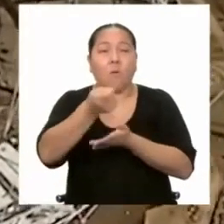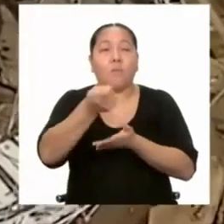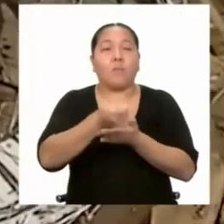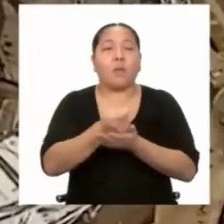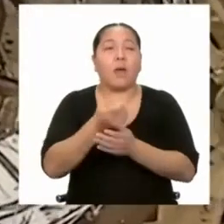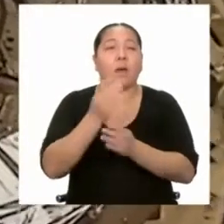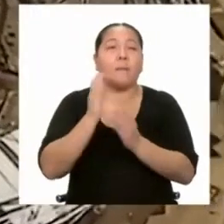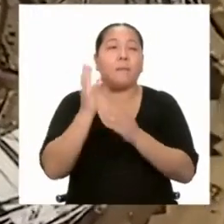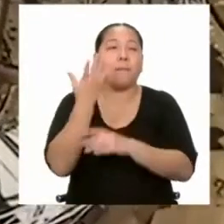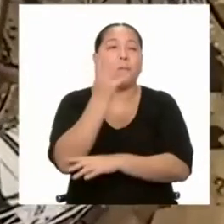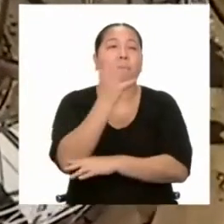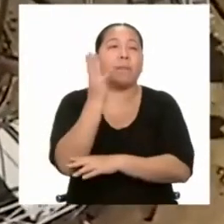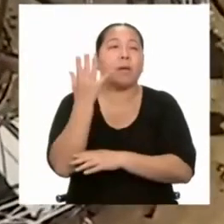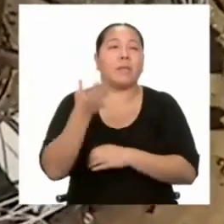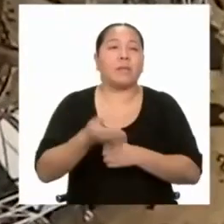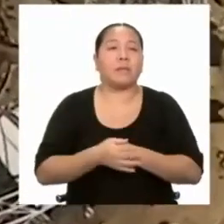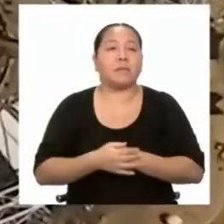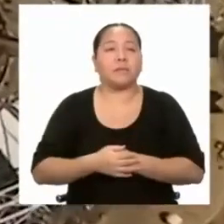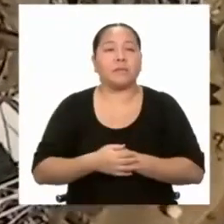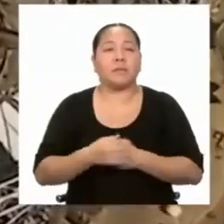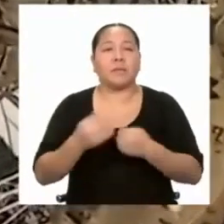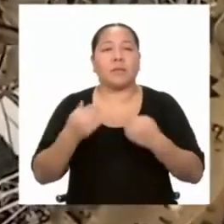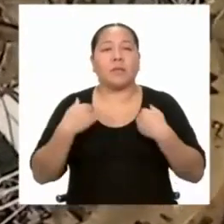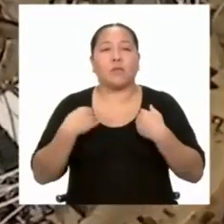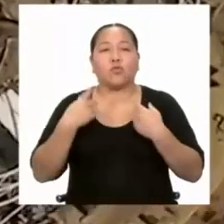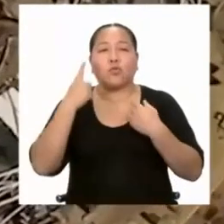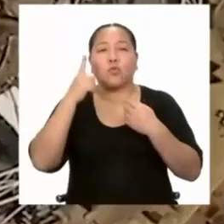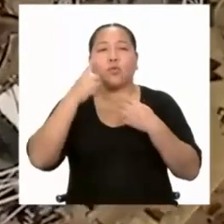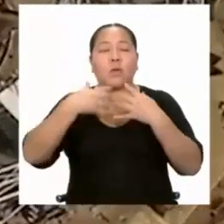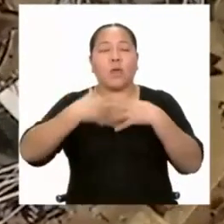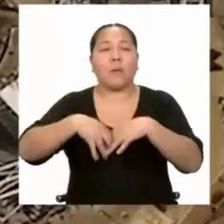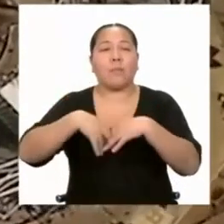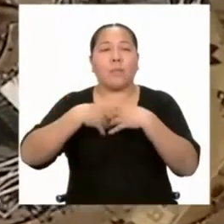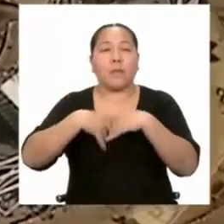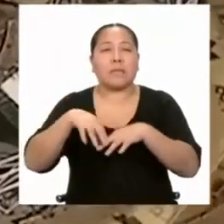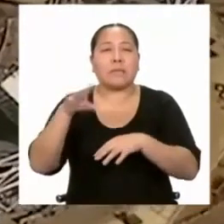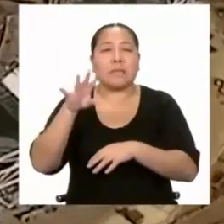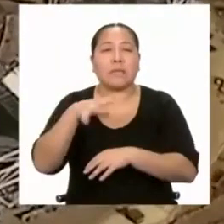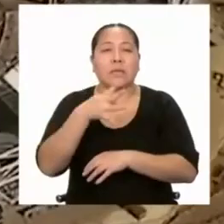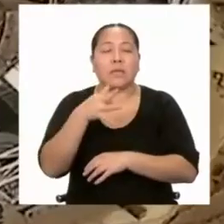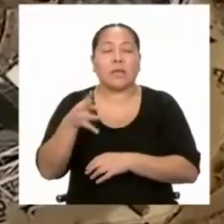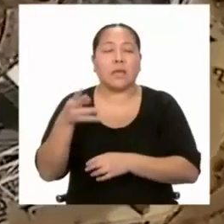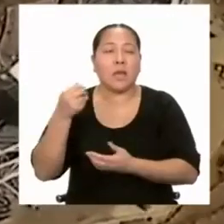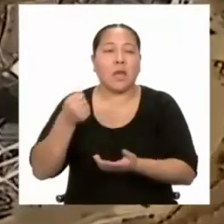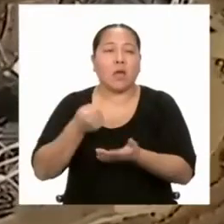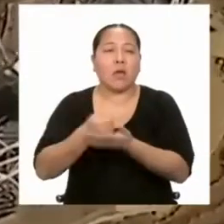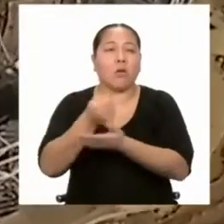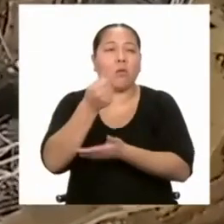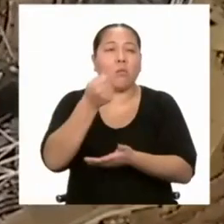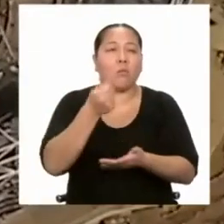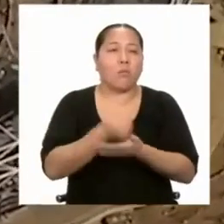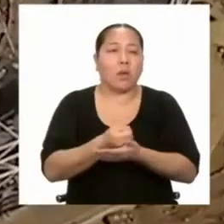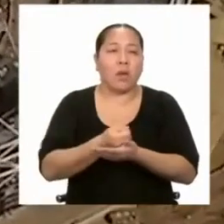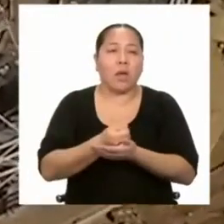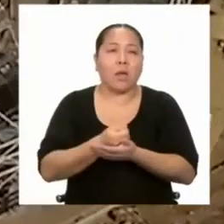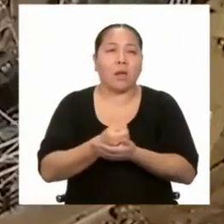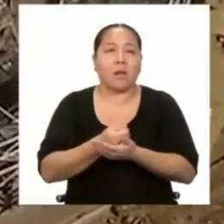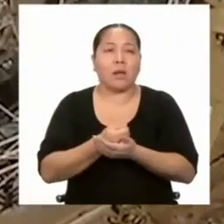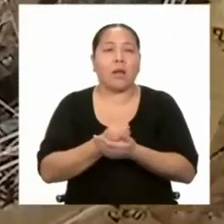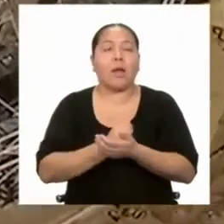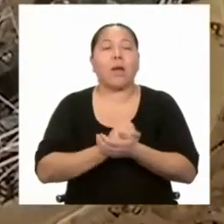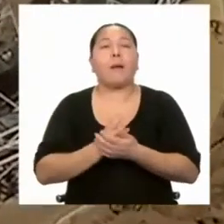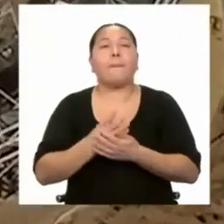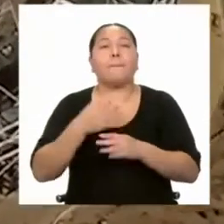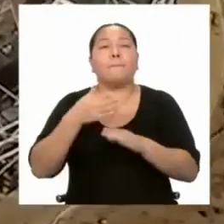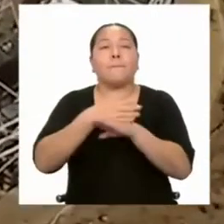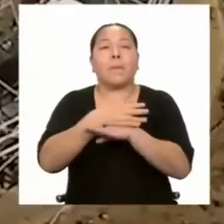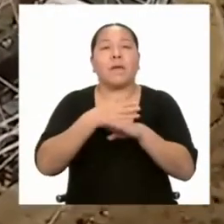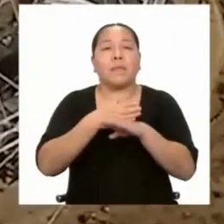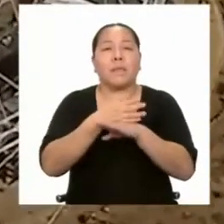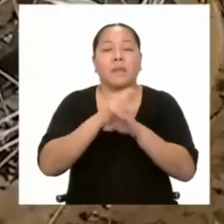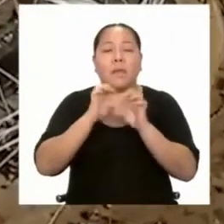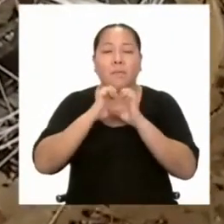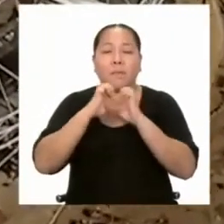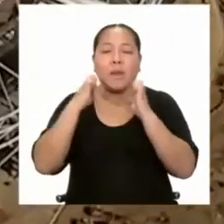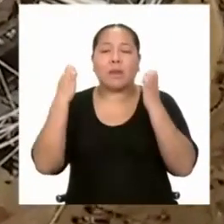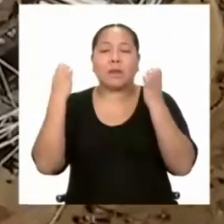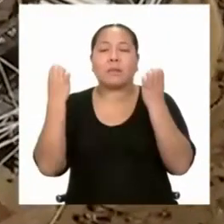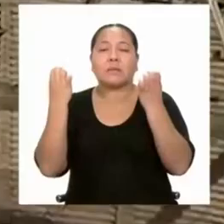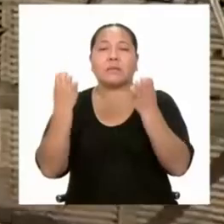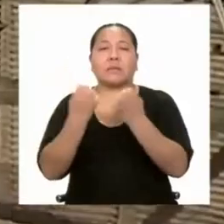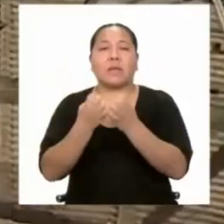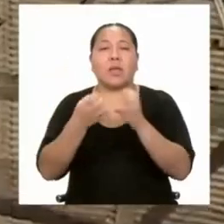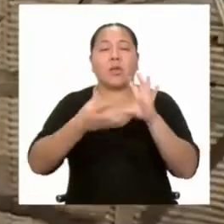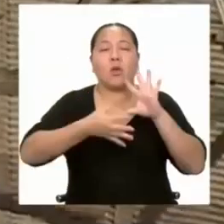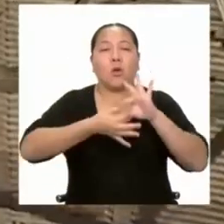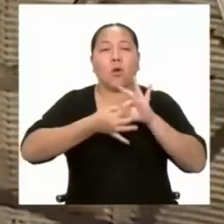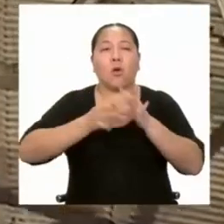Tenemos una empresa que está en Inglaterra, que acaba de comprar bastante madera para el Estadio Olímpico. En realidad es